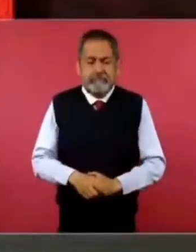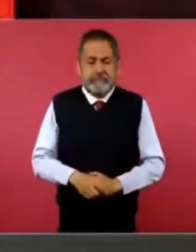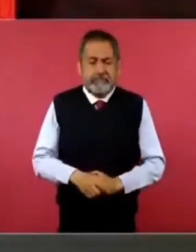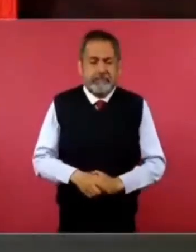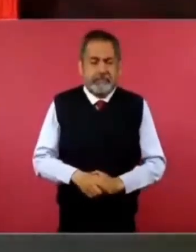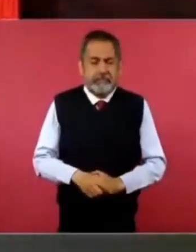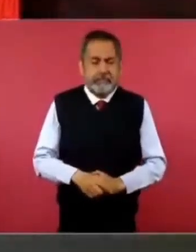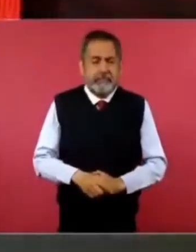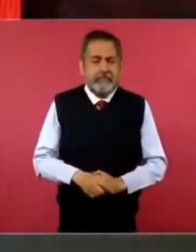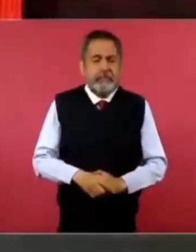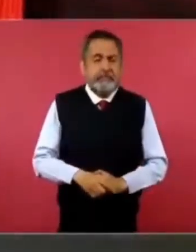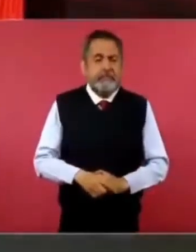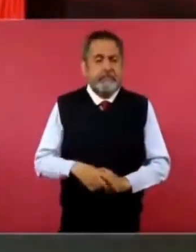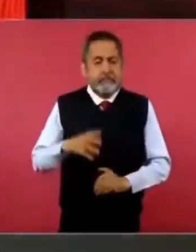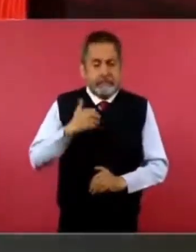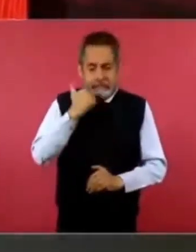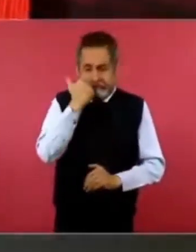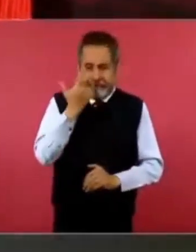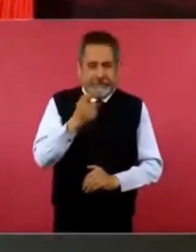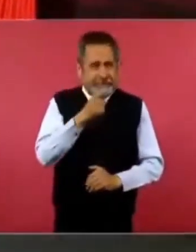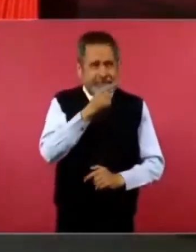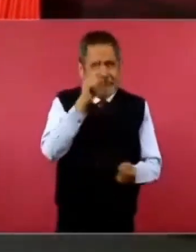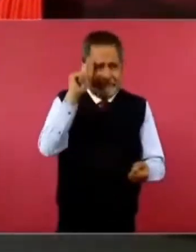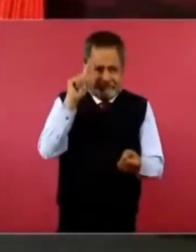y lo que queremos es que no esté